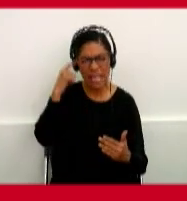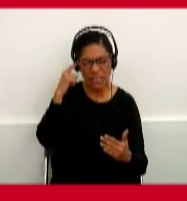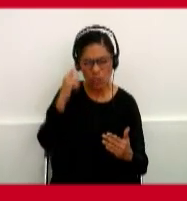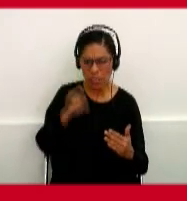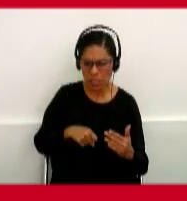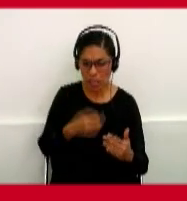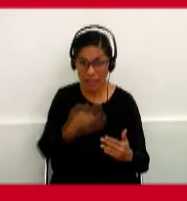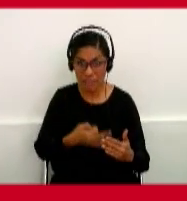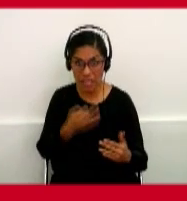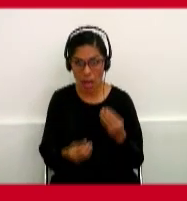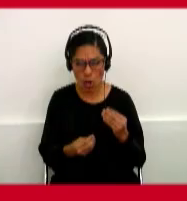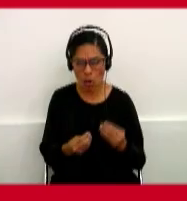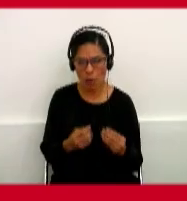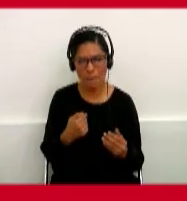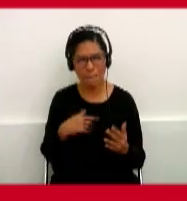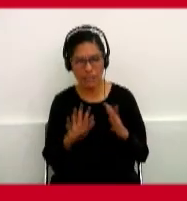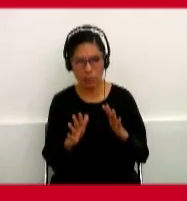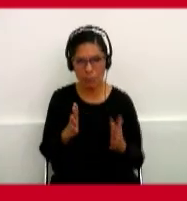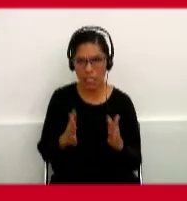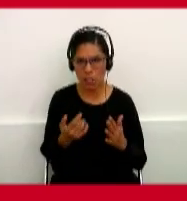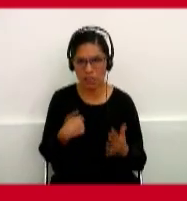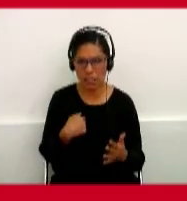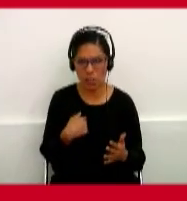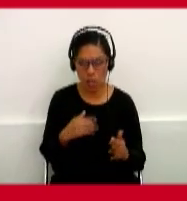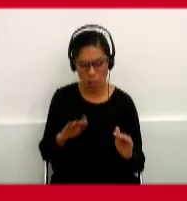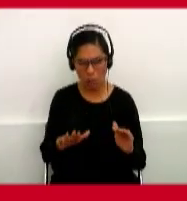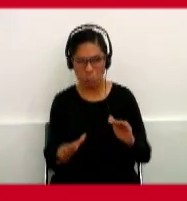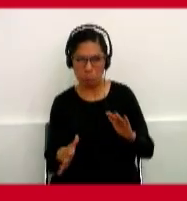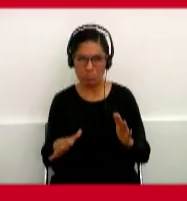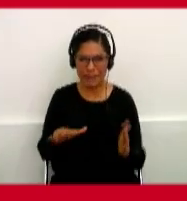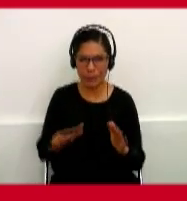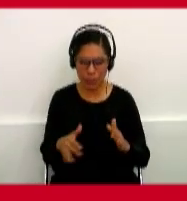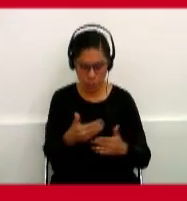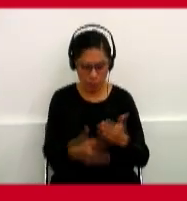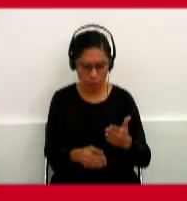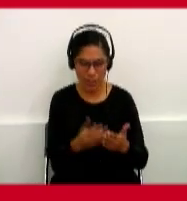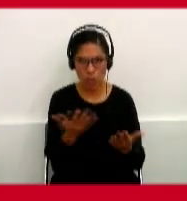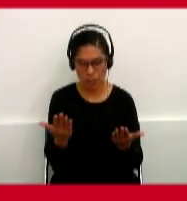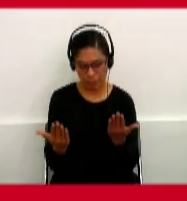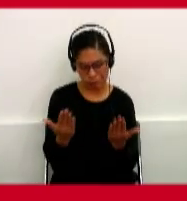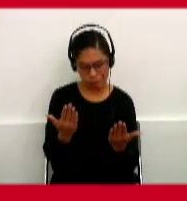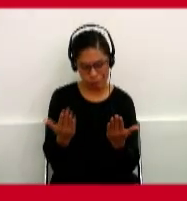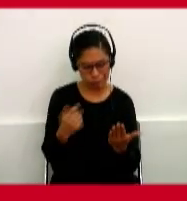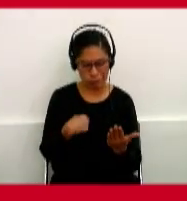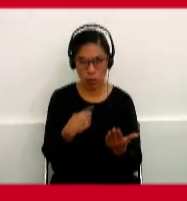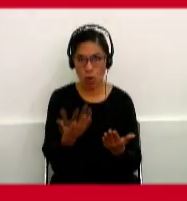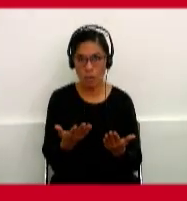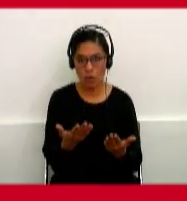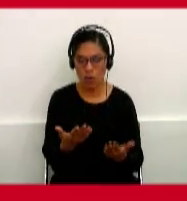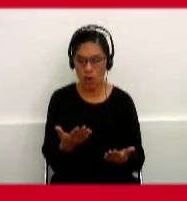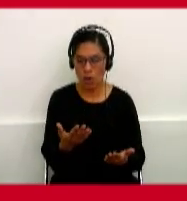a la realidad? O al menos como una aproximación, es hacer con la metodología del